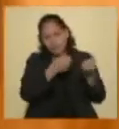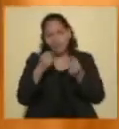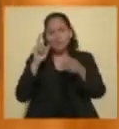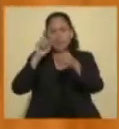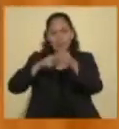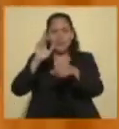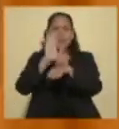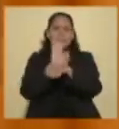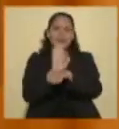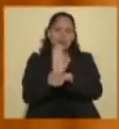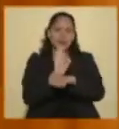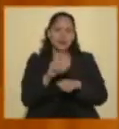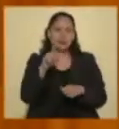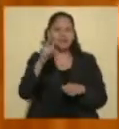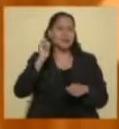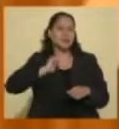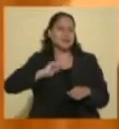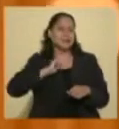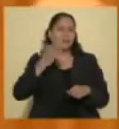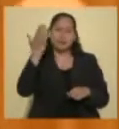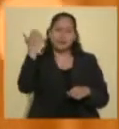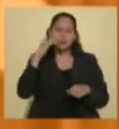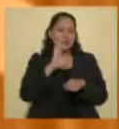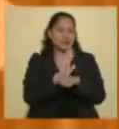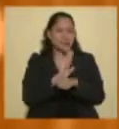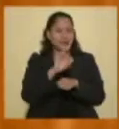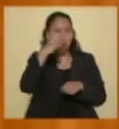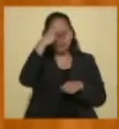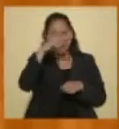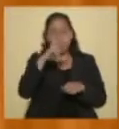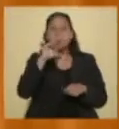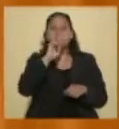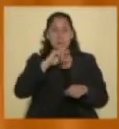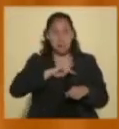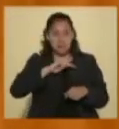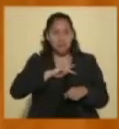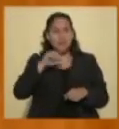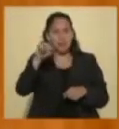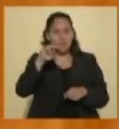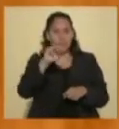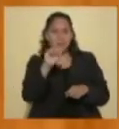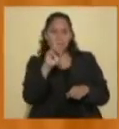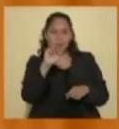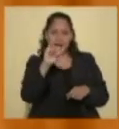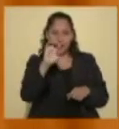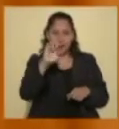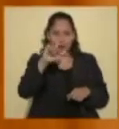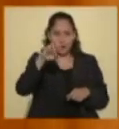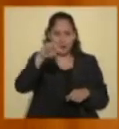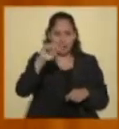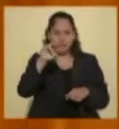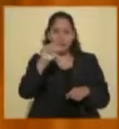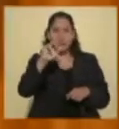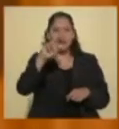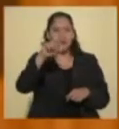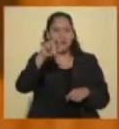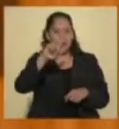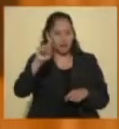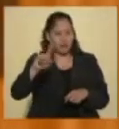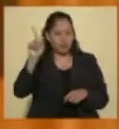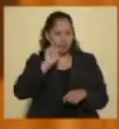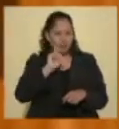meterlo al cine nacional, en la época de oro del cine mexicano. Mi mamá, Marielena Márquez,